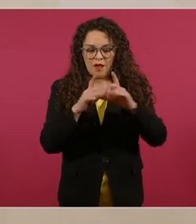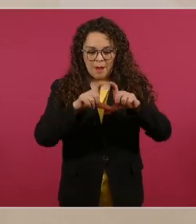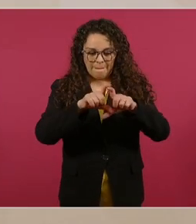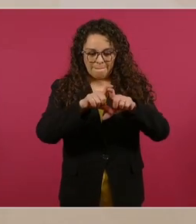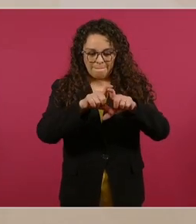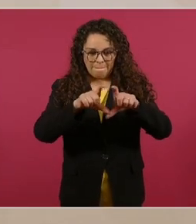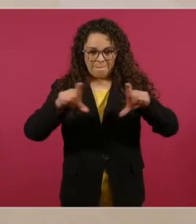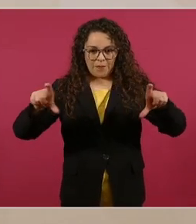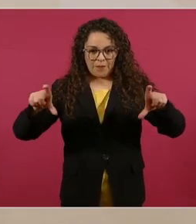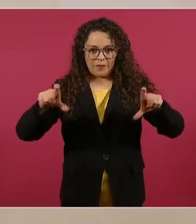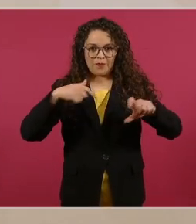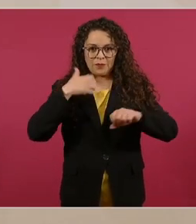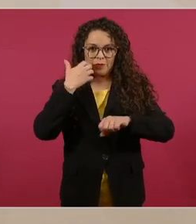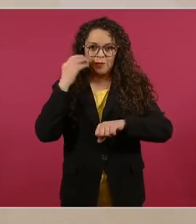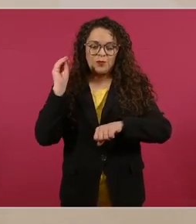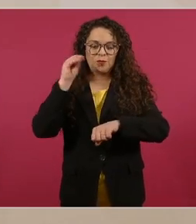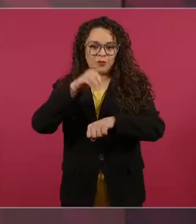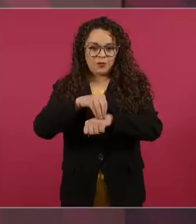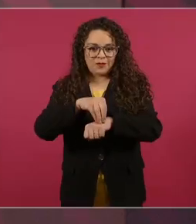para